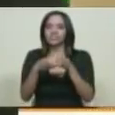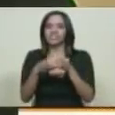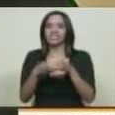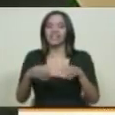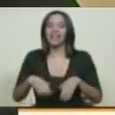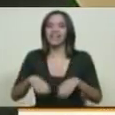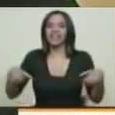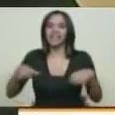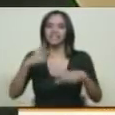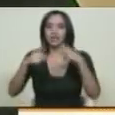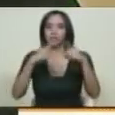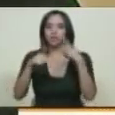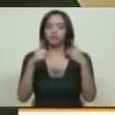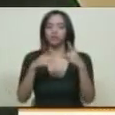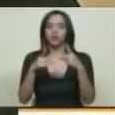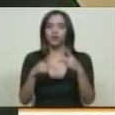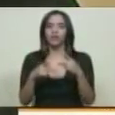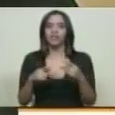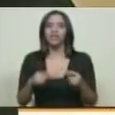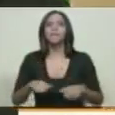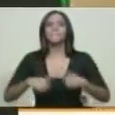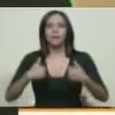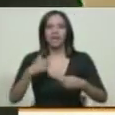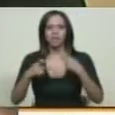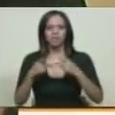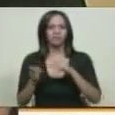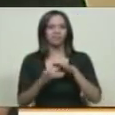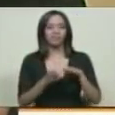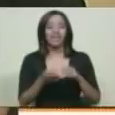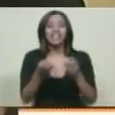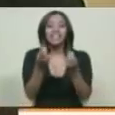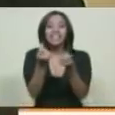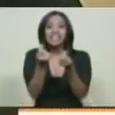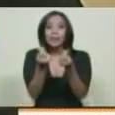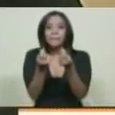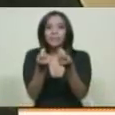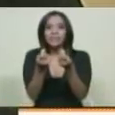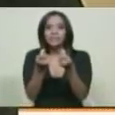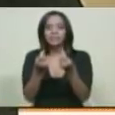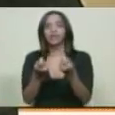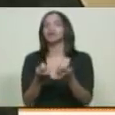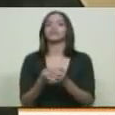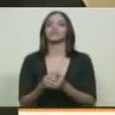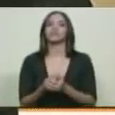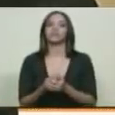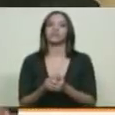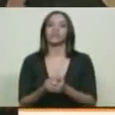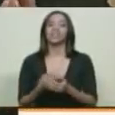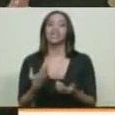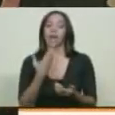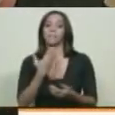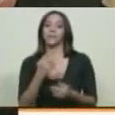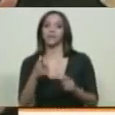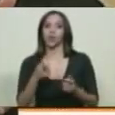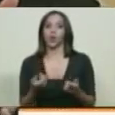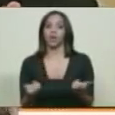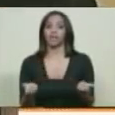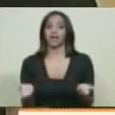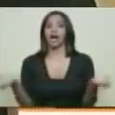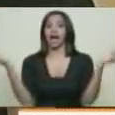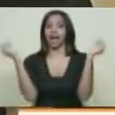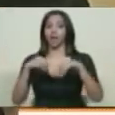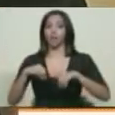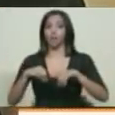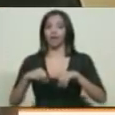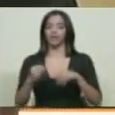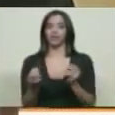que de la producción es del capital financiero, que permite a ellos hacer grandes negocios y ahogan a